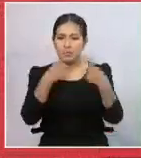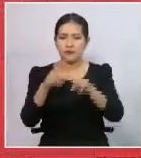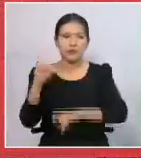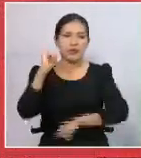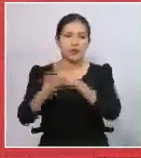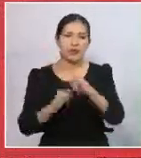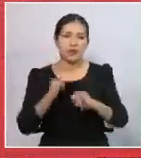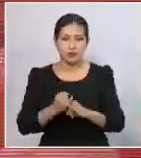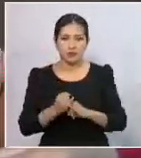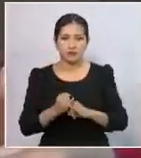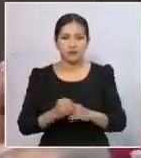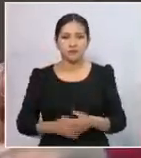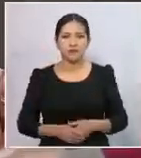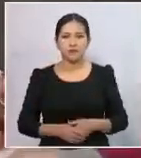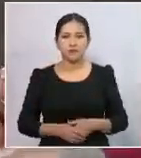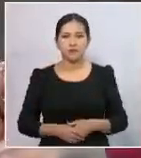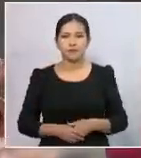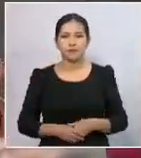firmados.